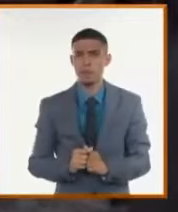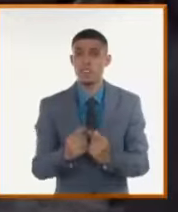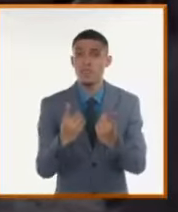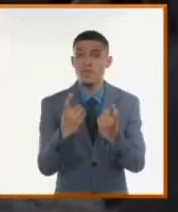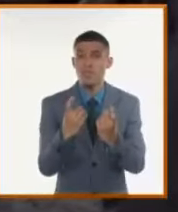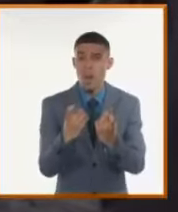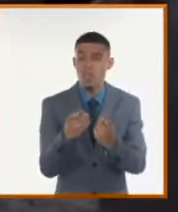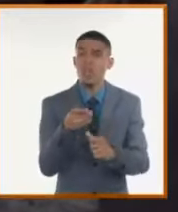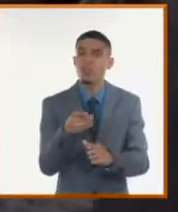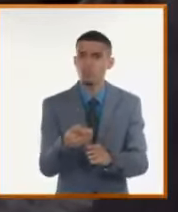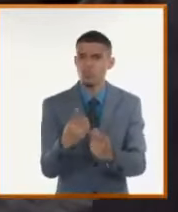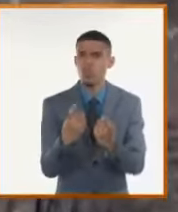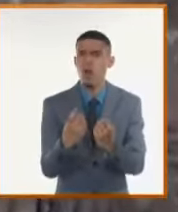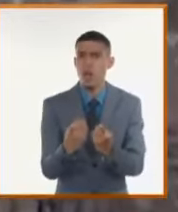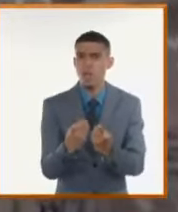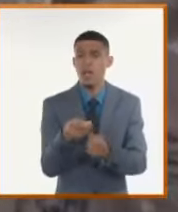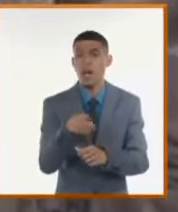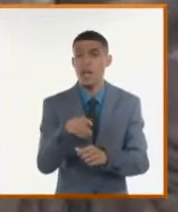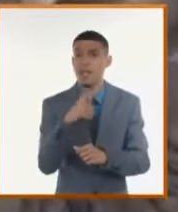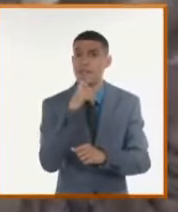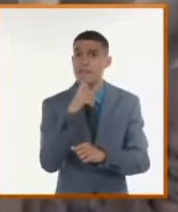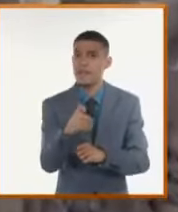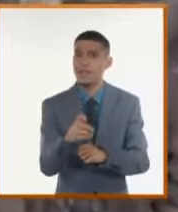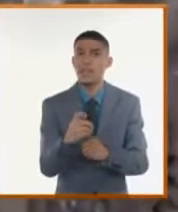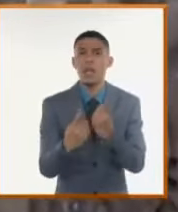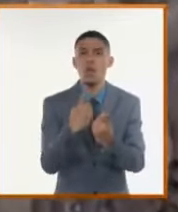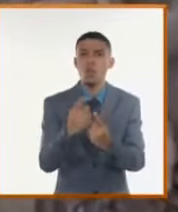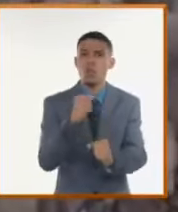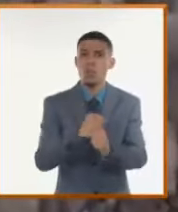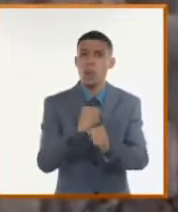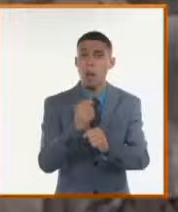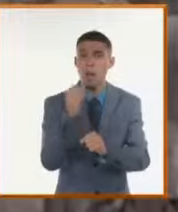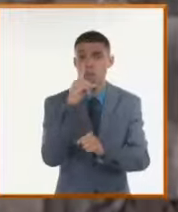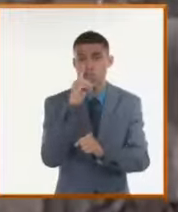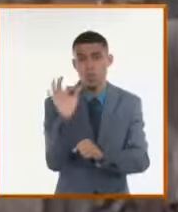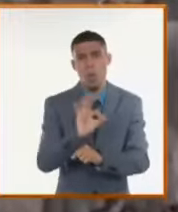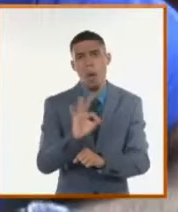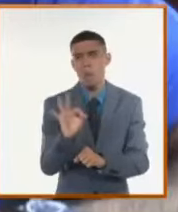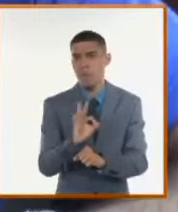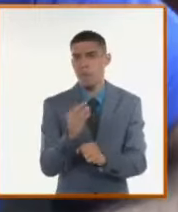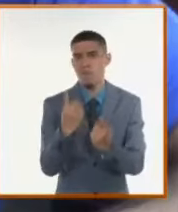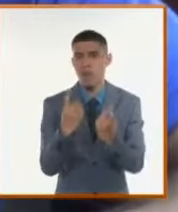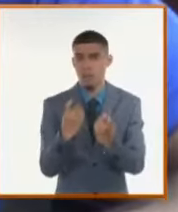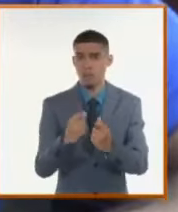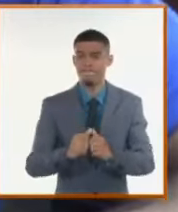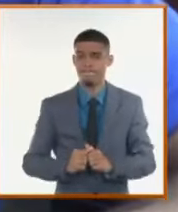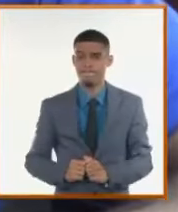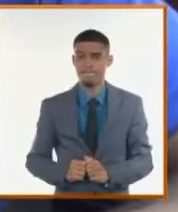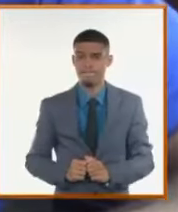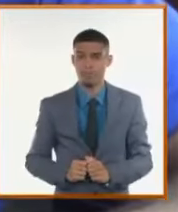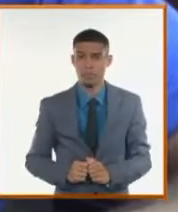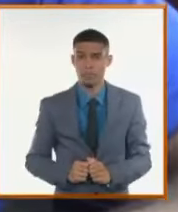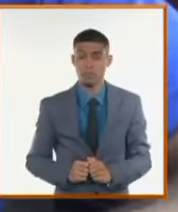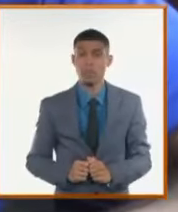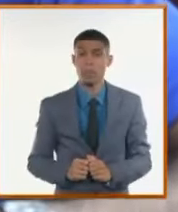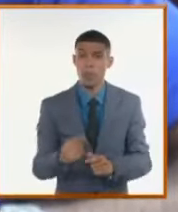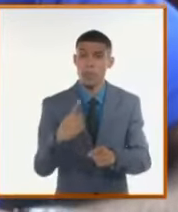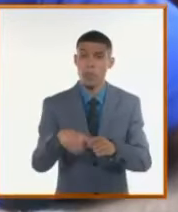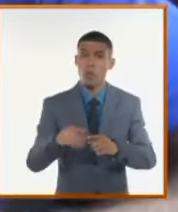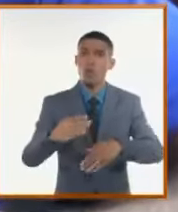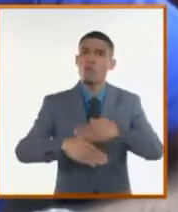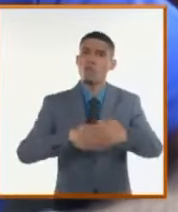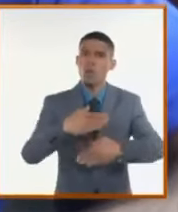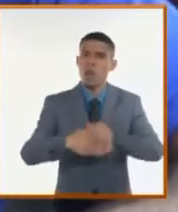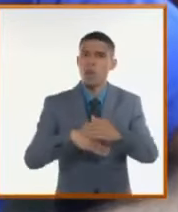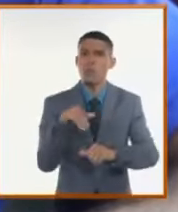de recursos claves imposibilita la culminación de algunos trabajos los lubricantes de seguido ha sido un un problema que hemos